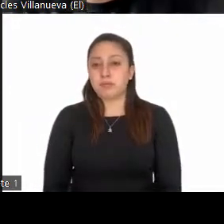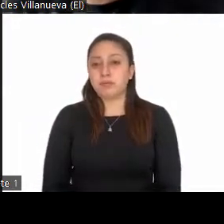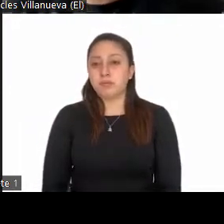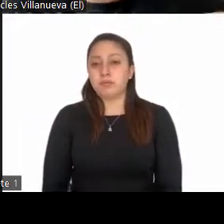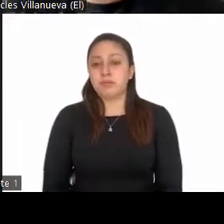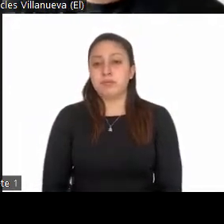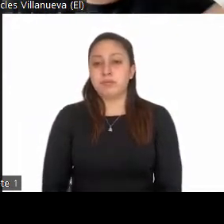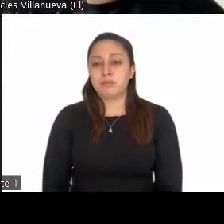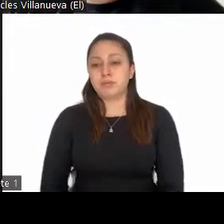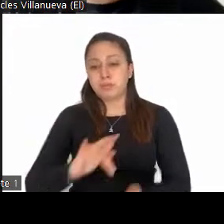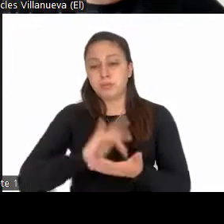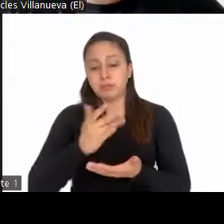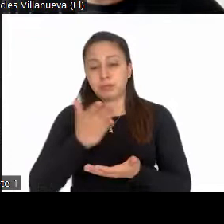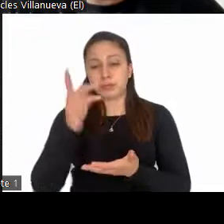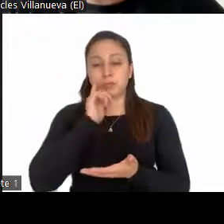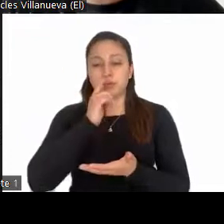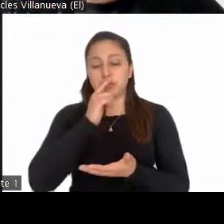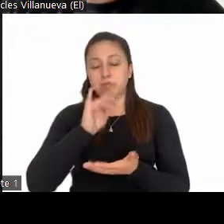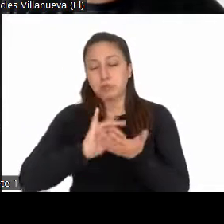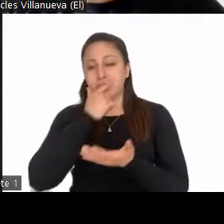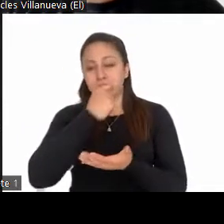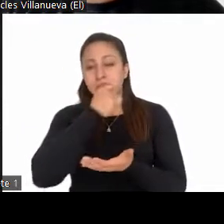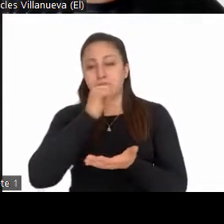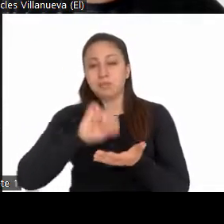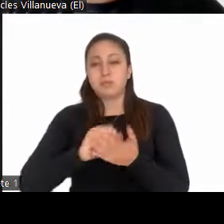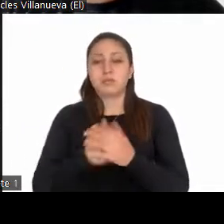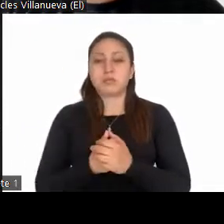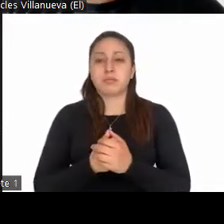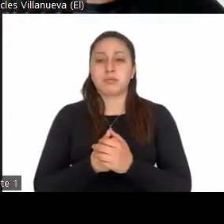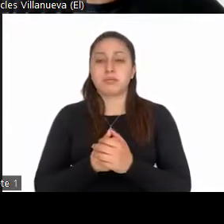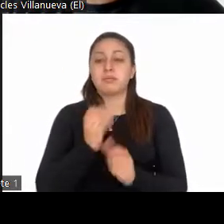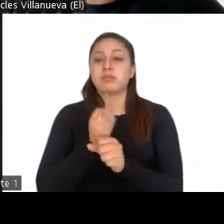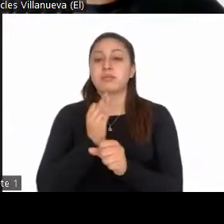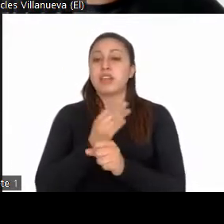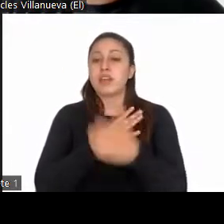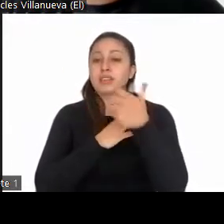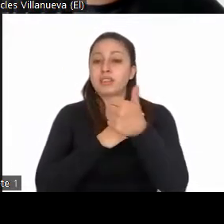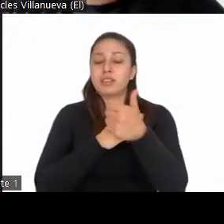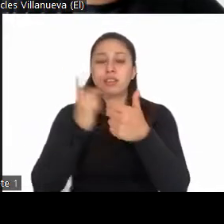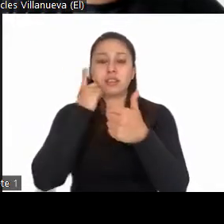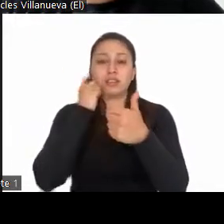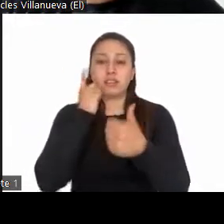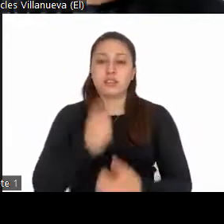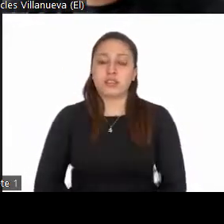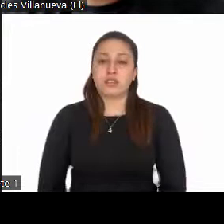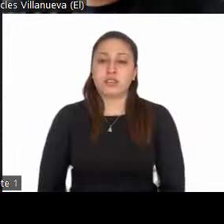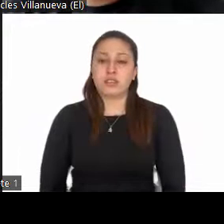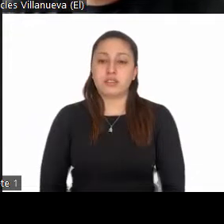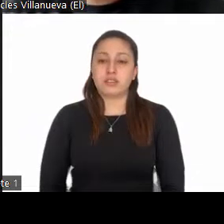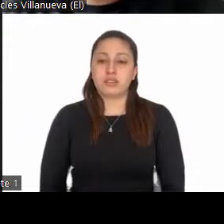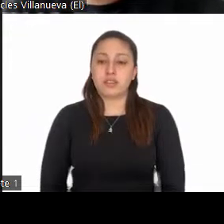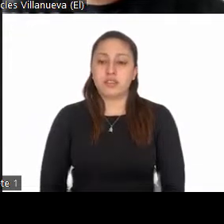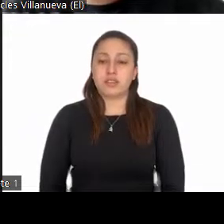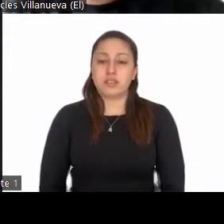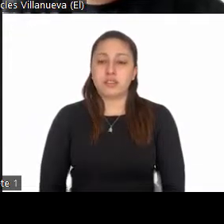Gracias, diputado secretario. Somos 6 personas legisladoras las que estamos conectadas. Correcto, Sí. disculpe, malas cuentas,